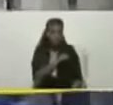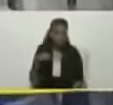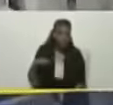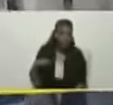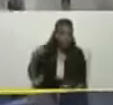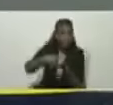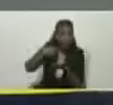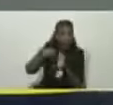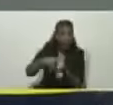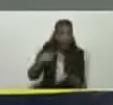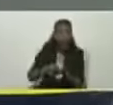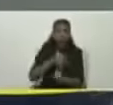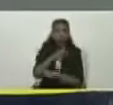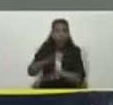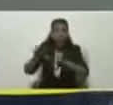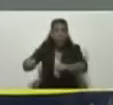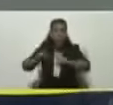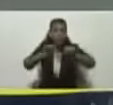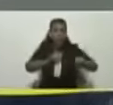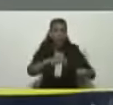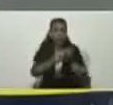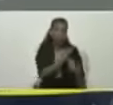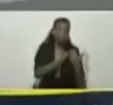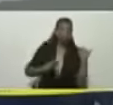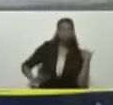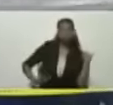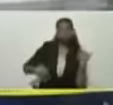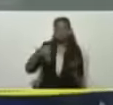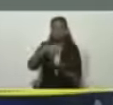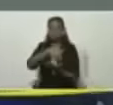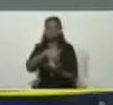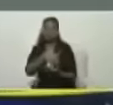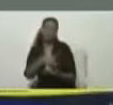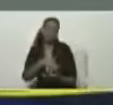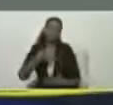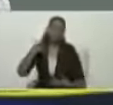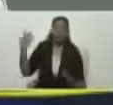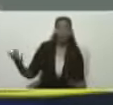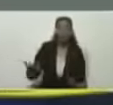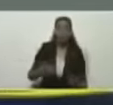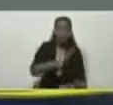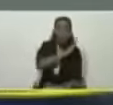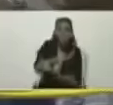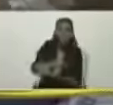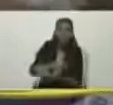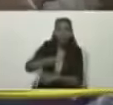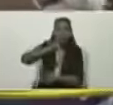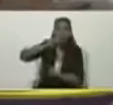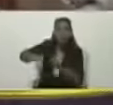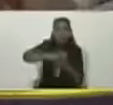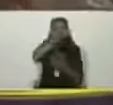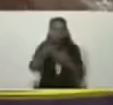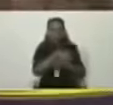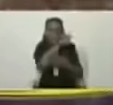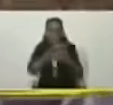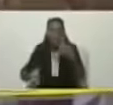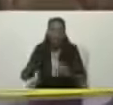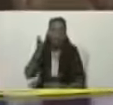¿Ustedes quieren que llegue un títere de los apellidos y privatice y ataque a la mujer?